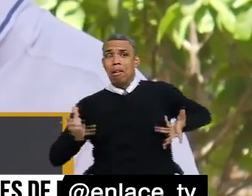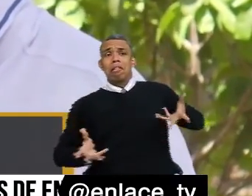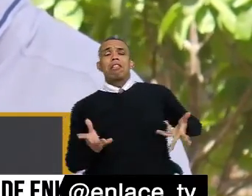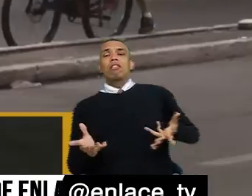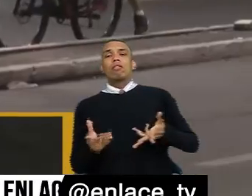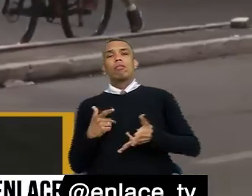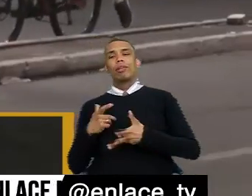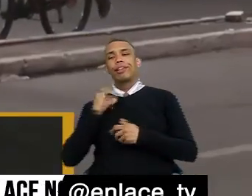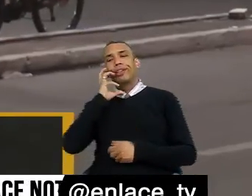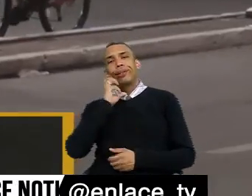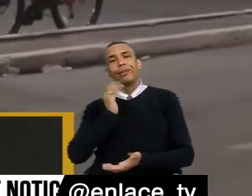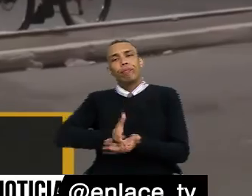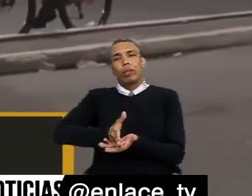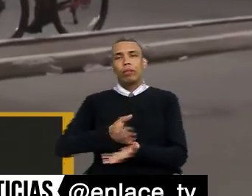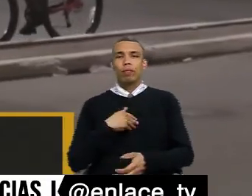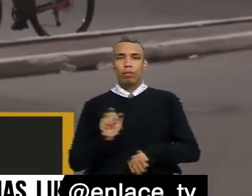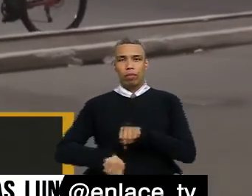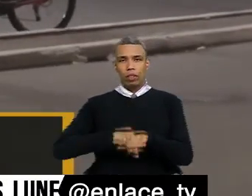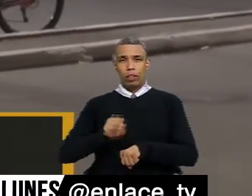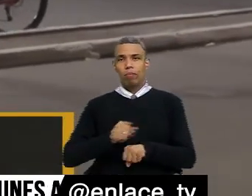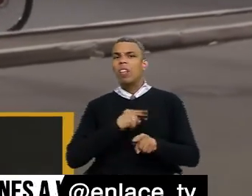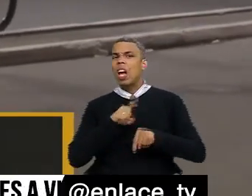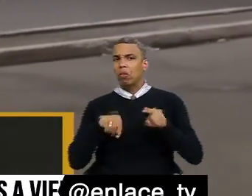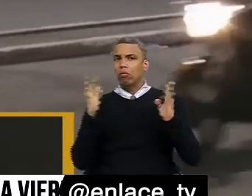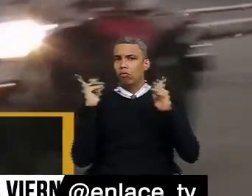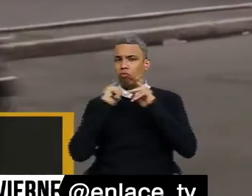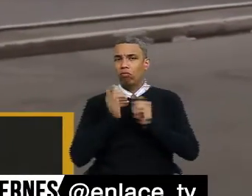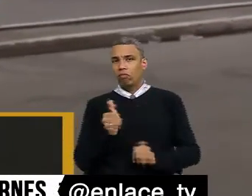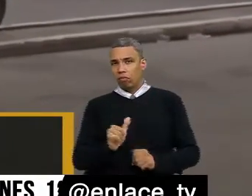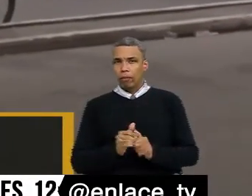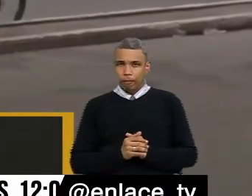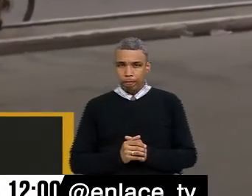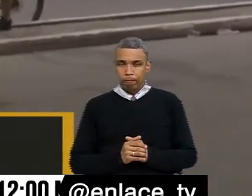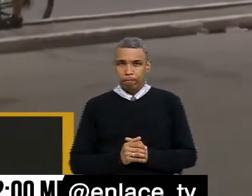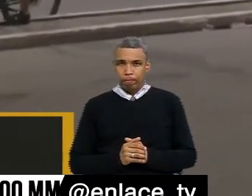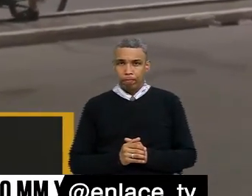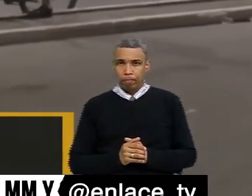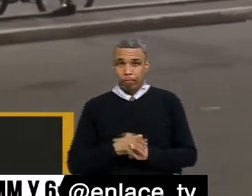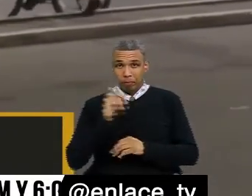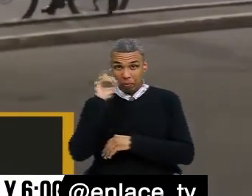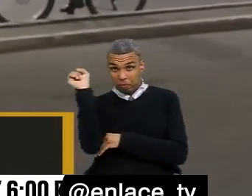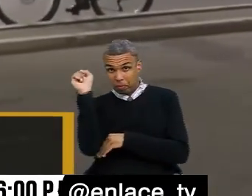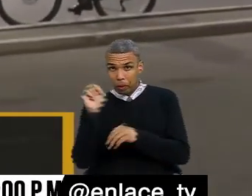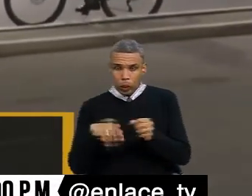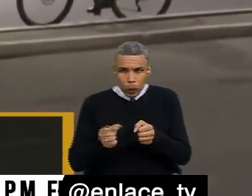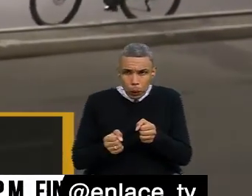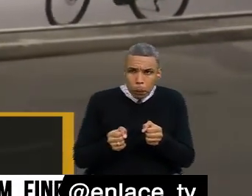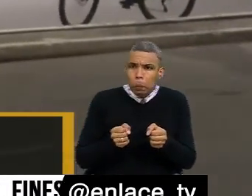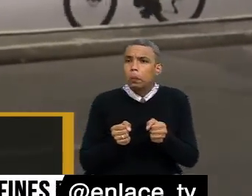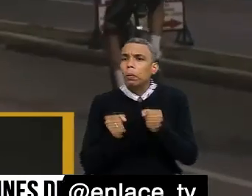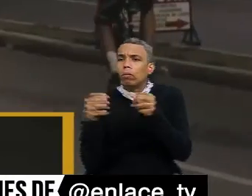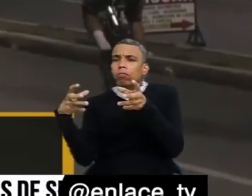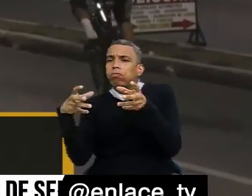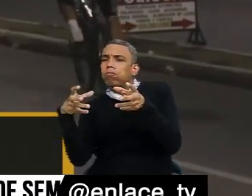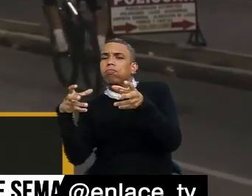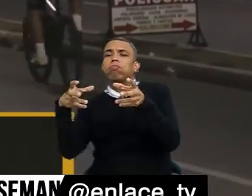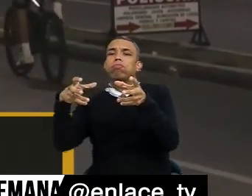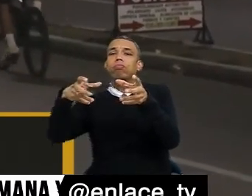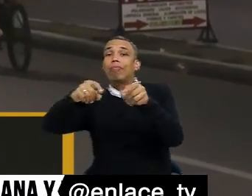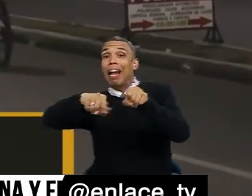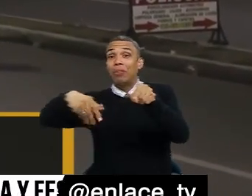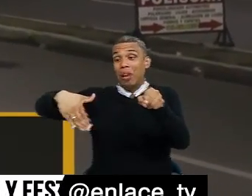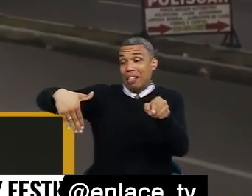las bicicletas. Según los denunciantes, los sujetos ubican a los ciclistas durante sus prácticas, abordando a quienes van en la cabeza o de últimos en los lotes que se conforman para